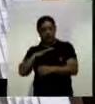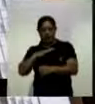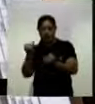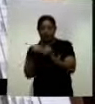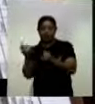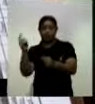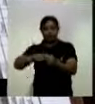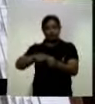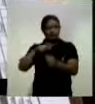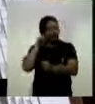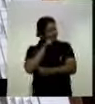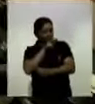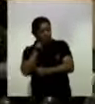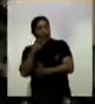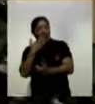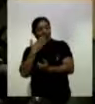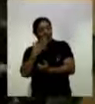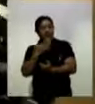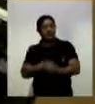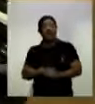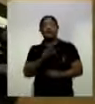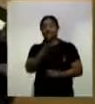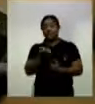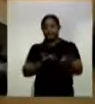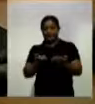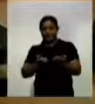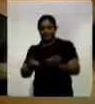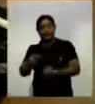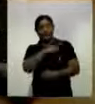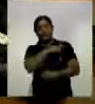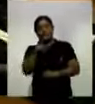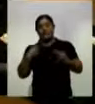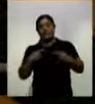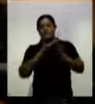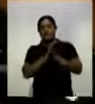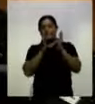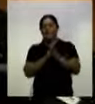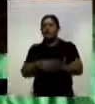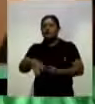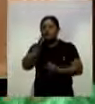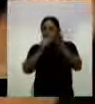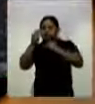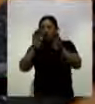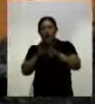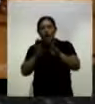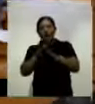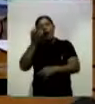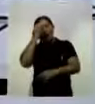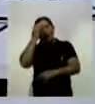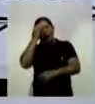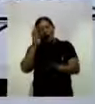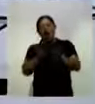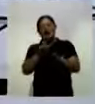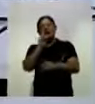El funcionario estatal explicó que, en el ejercicio virtual, los participantes ampliaron sus conocimientos para elaborar un currículum